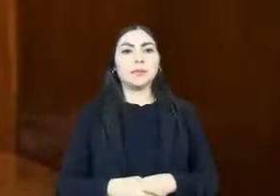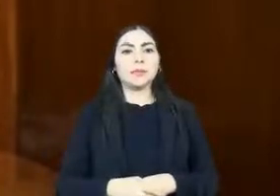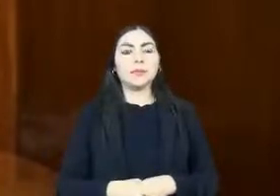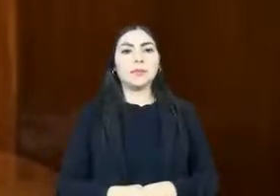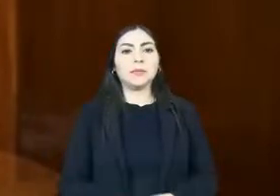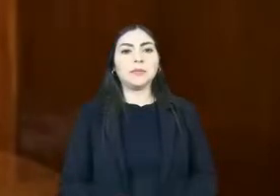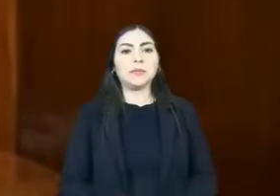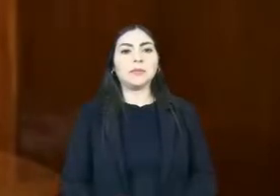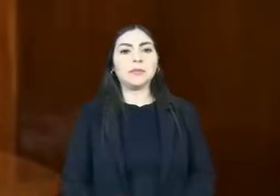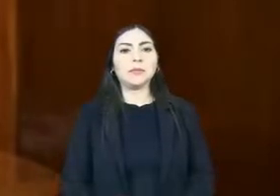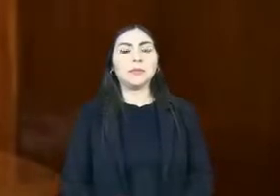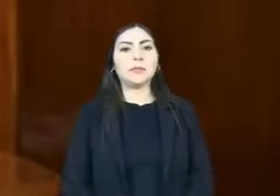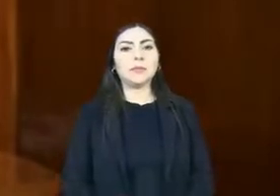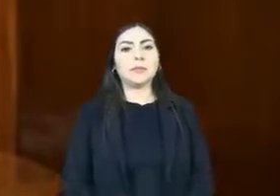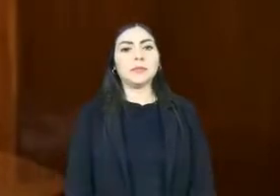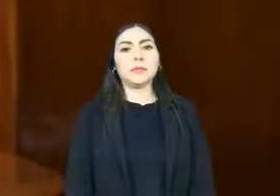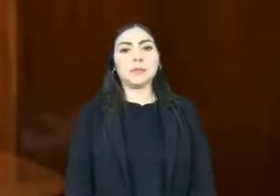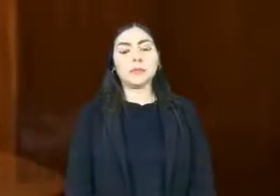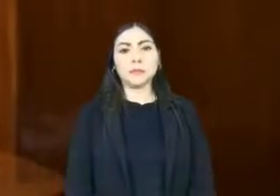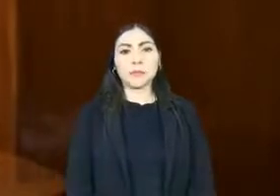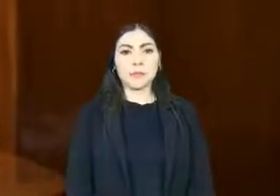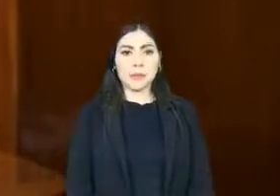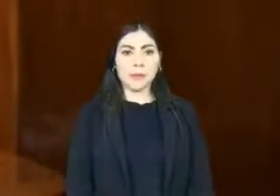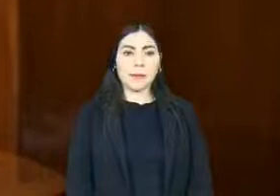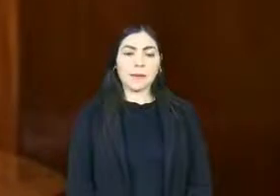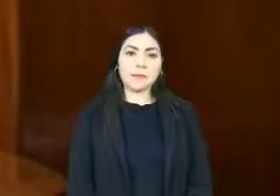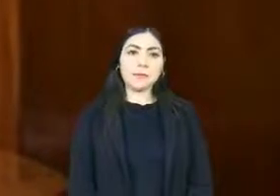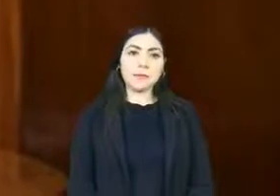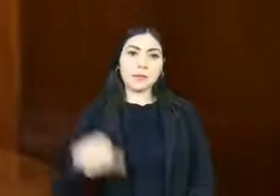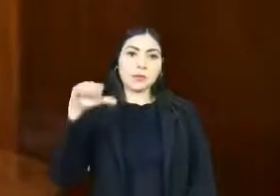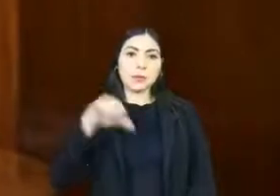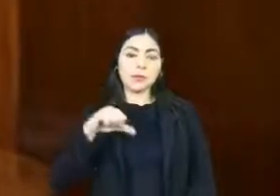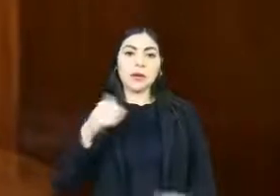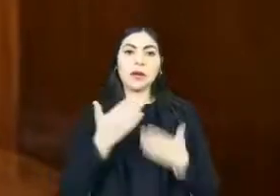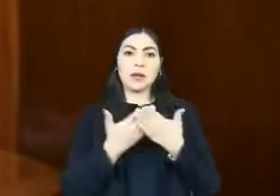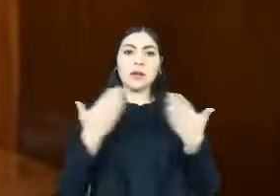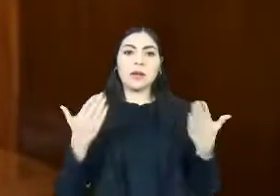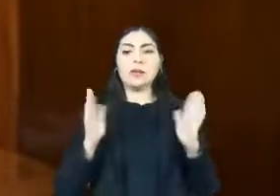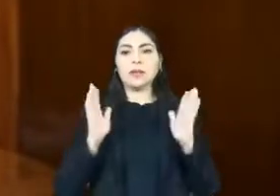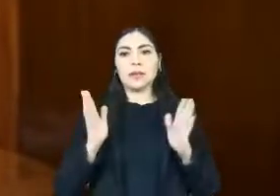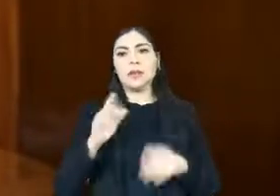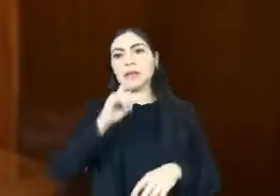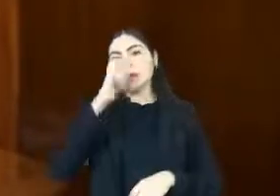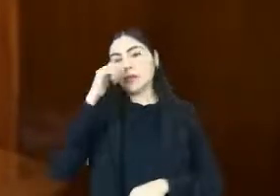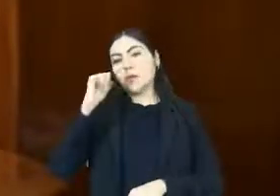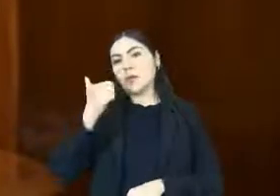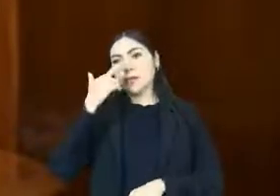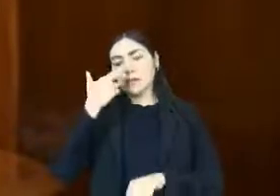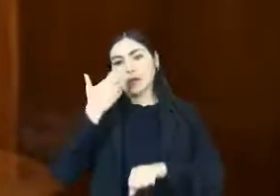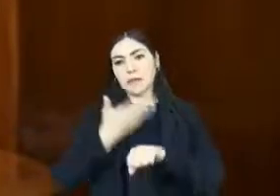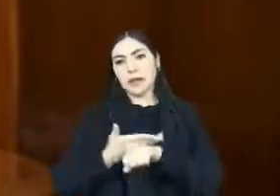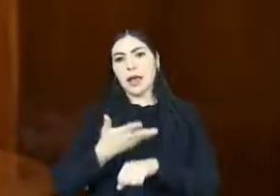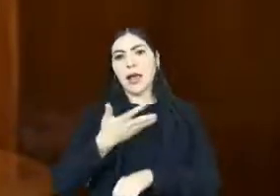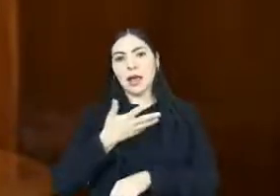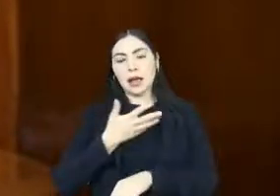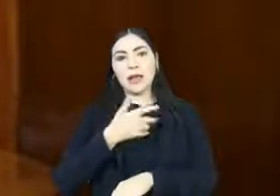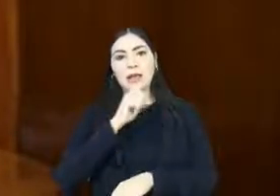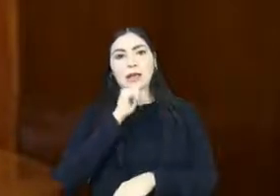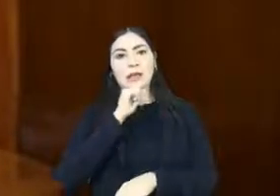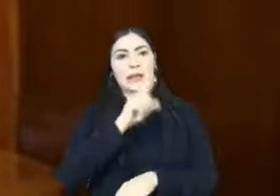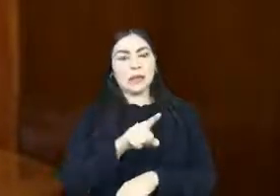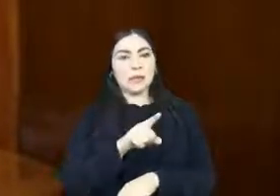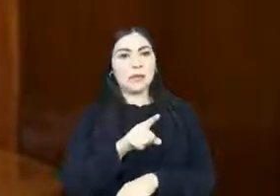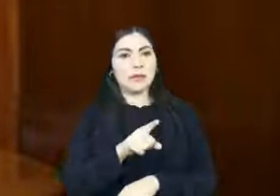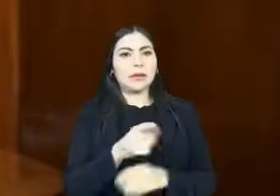no hoy pues también hemos adoptado una gran responsabilidad Y eso implica el